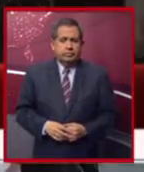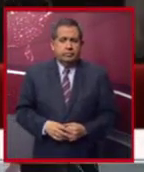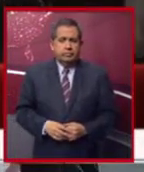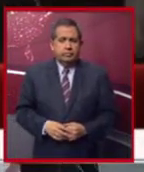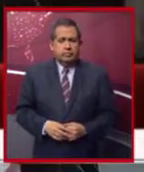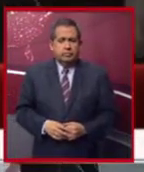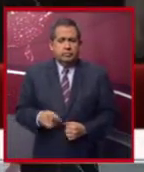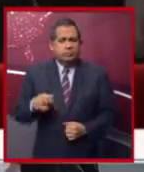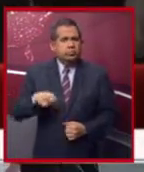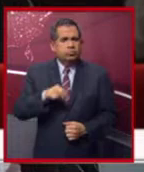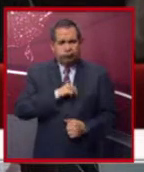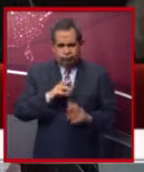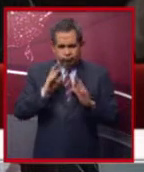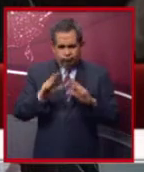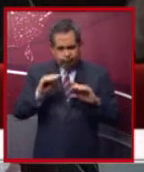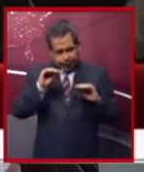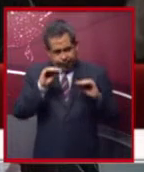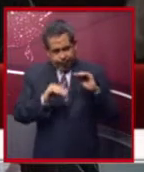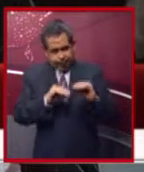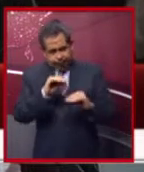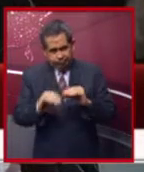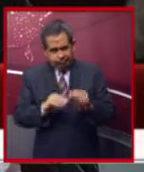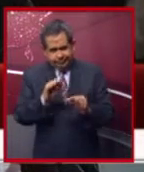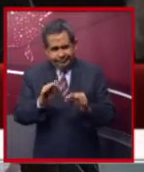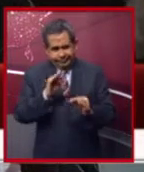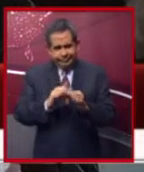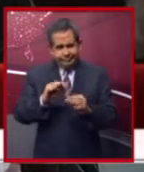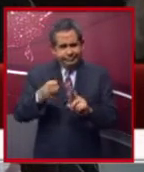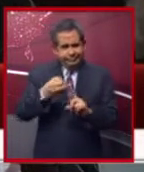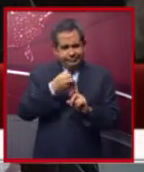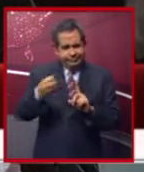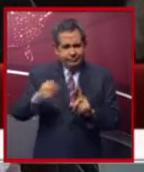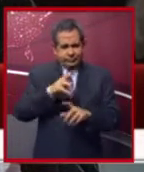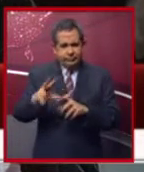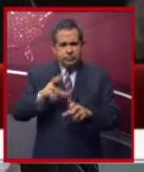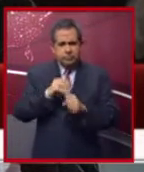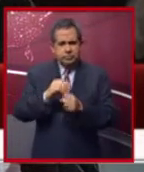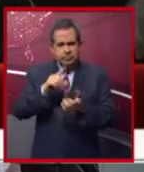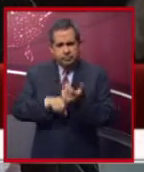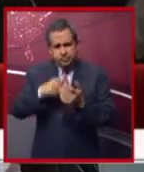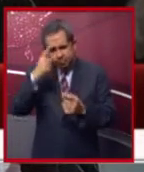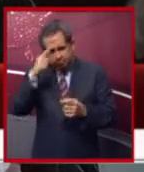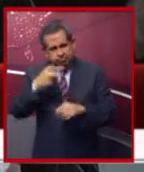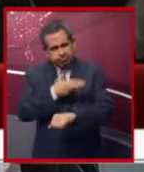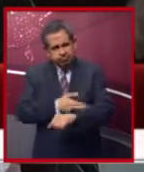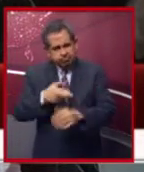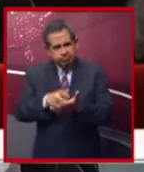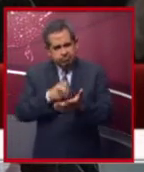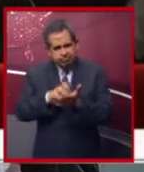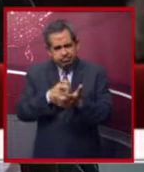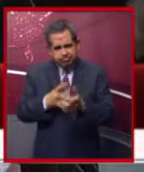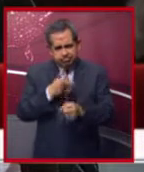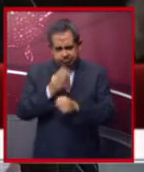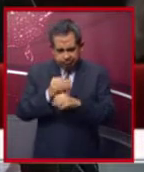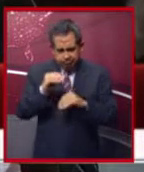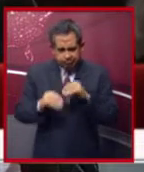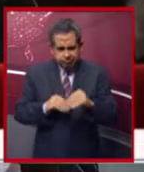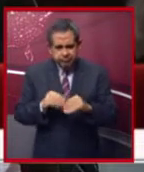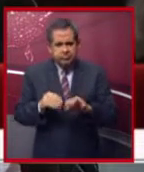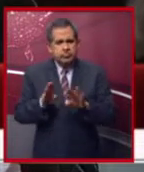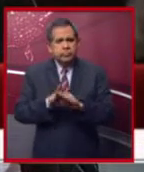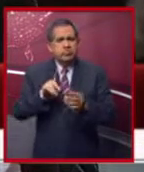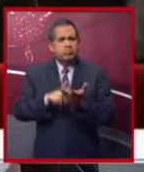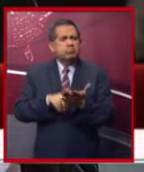Nosotros desarrollamos efectivamente una metodología para el registro y sobre todo